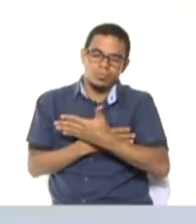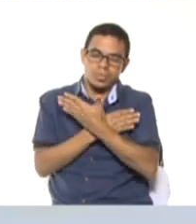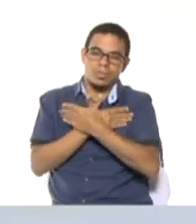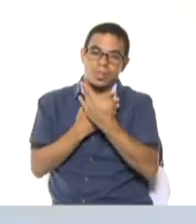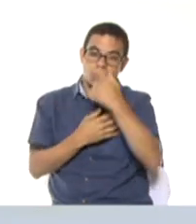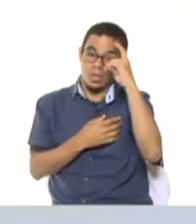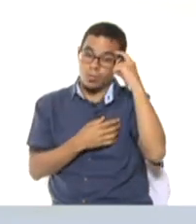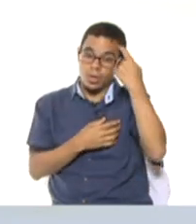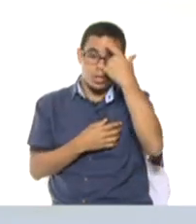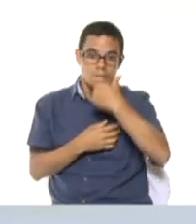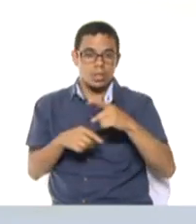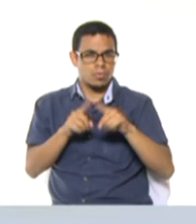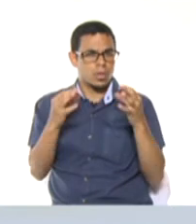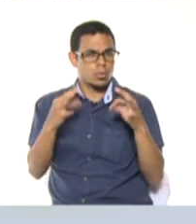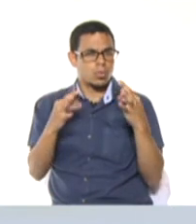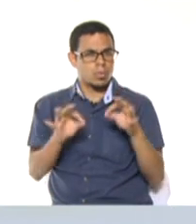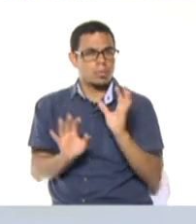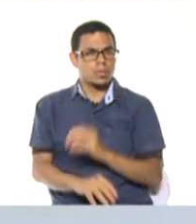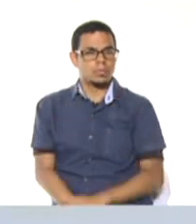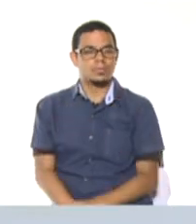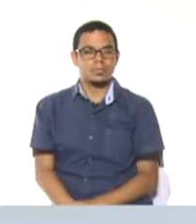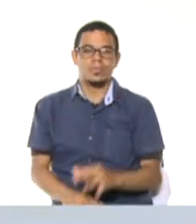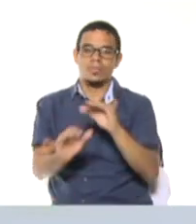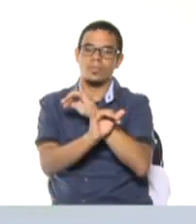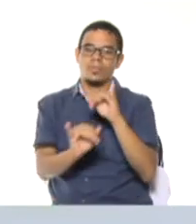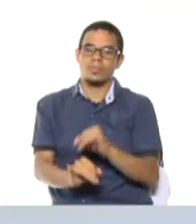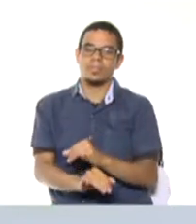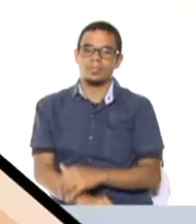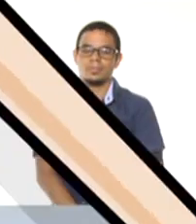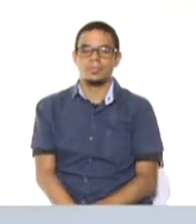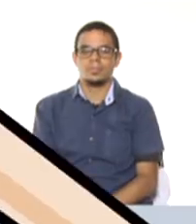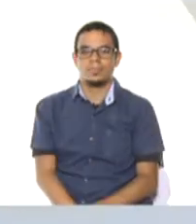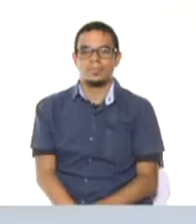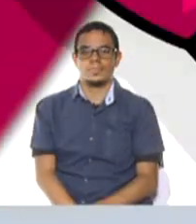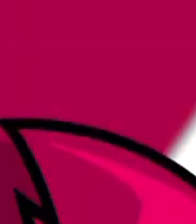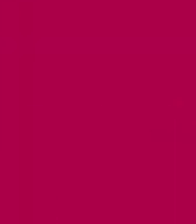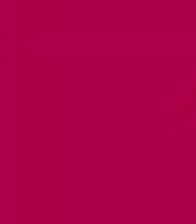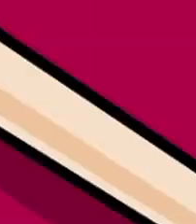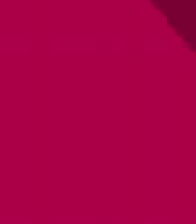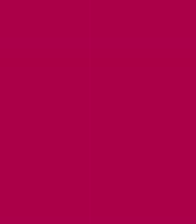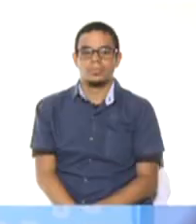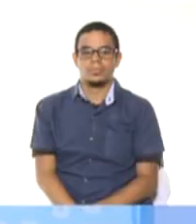que ser diferente es algo común. ¡Feliz fin de semana!